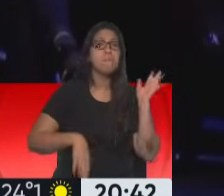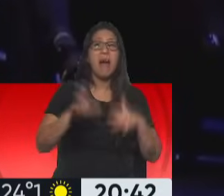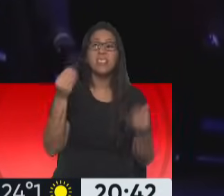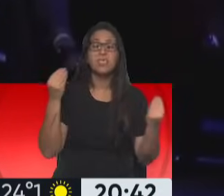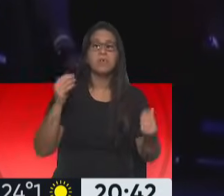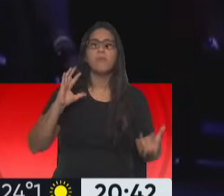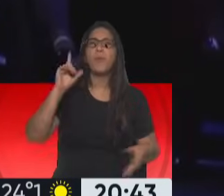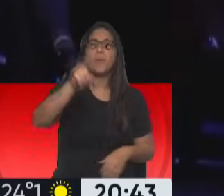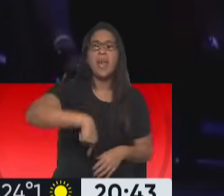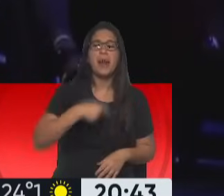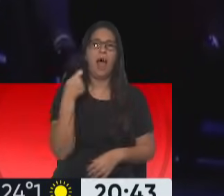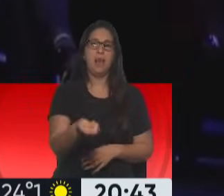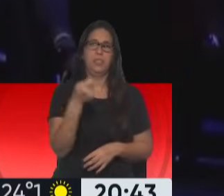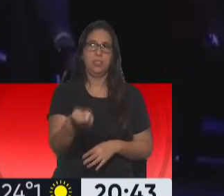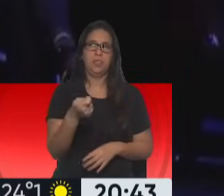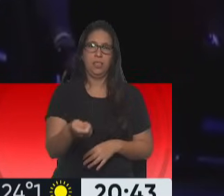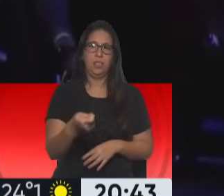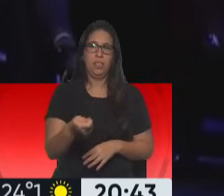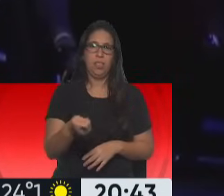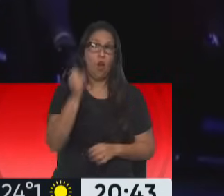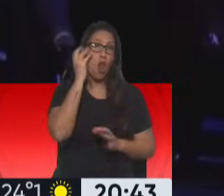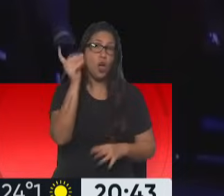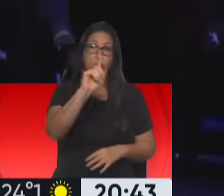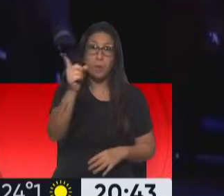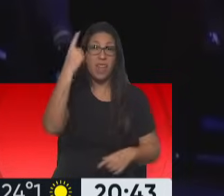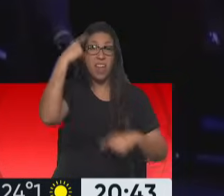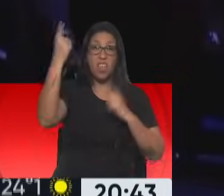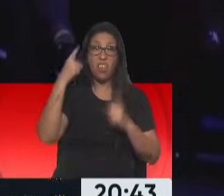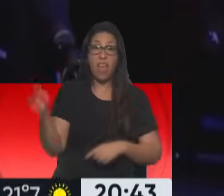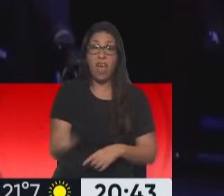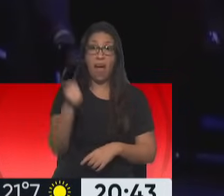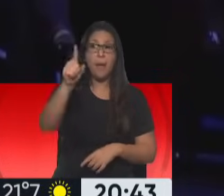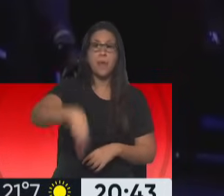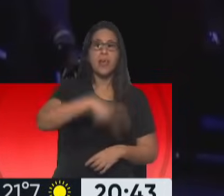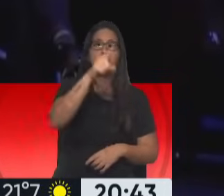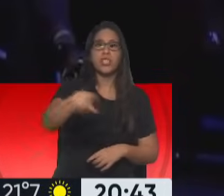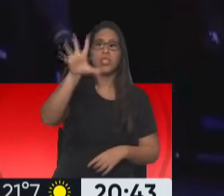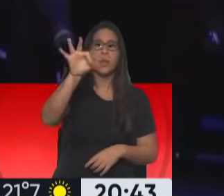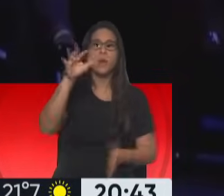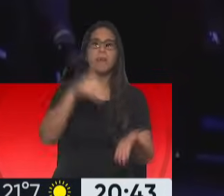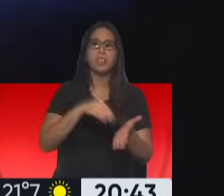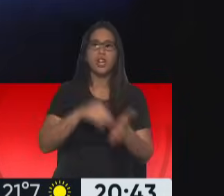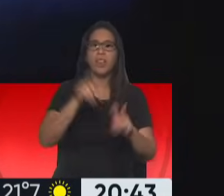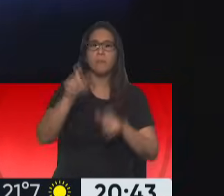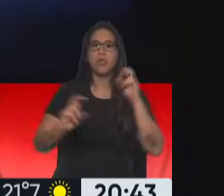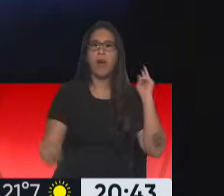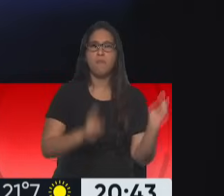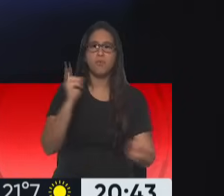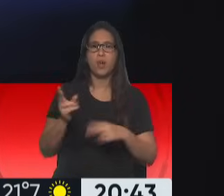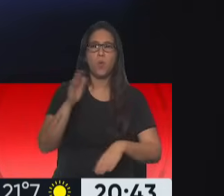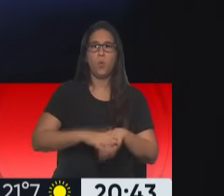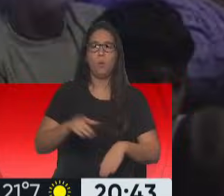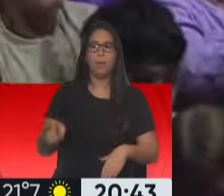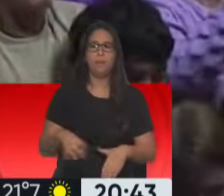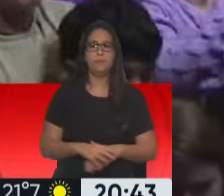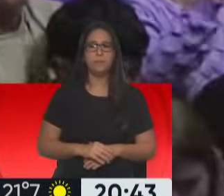un fenómeno asesino, ya que nunca se olviden que esas ideas mataron a 150 millones de seres humanos.